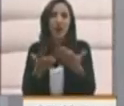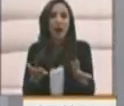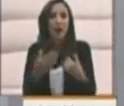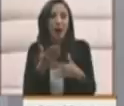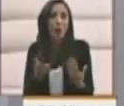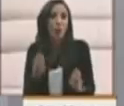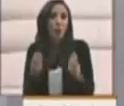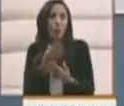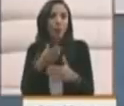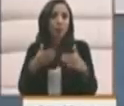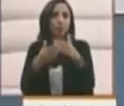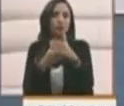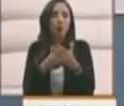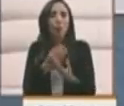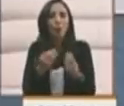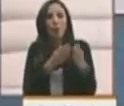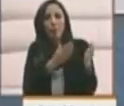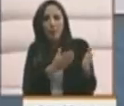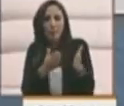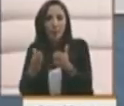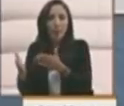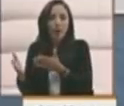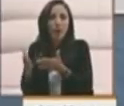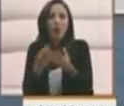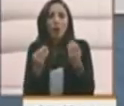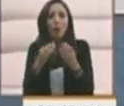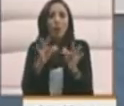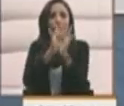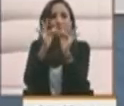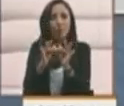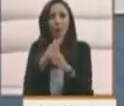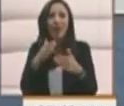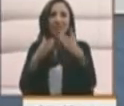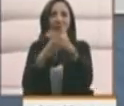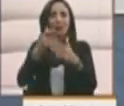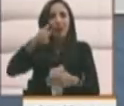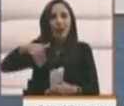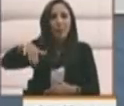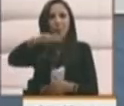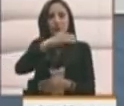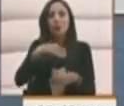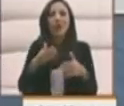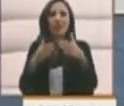contra la estructura de la República, que es el Estado venezolano.